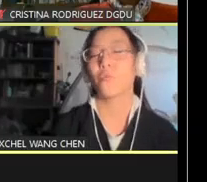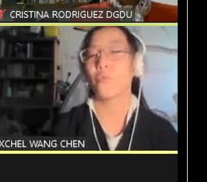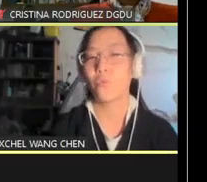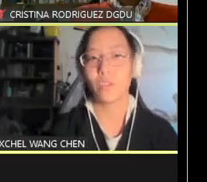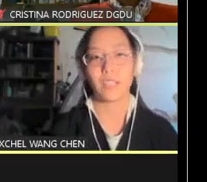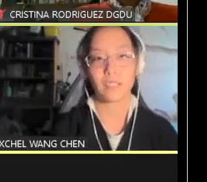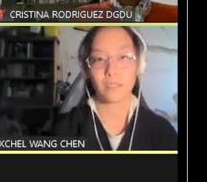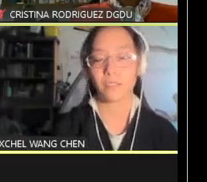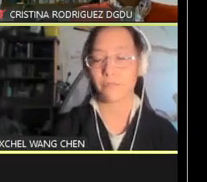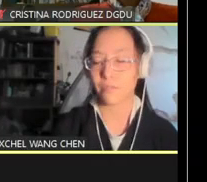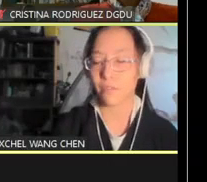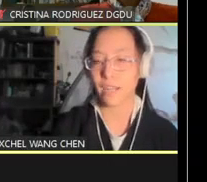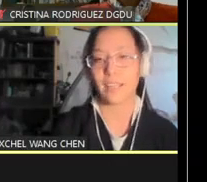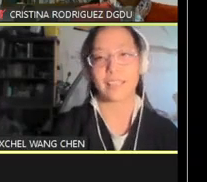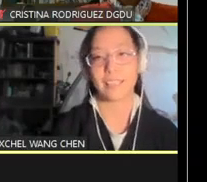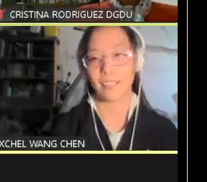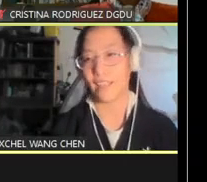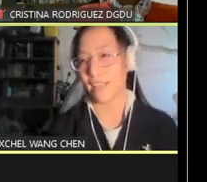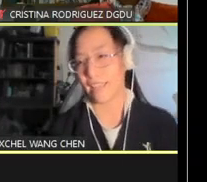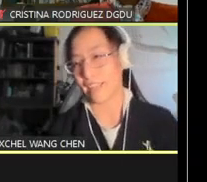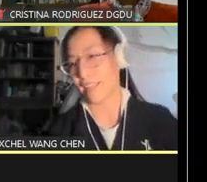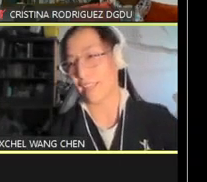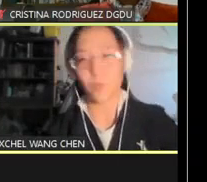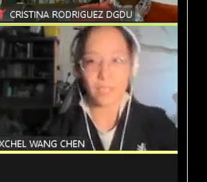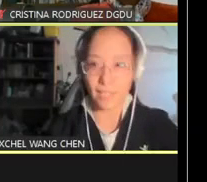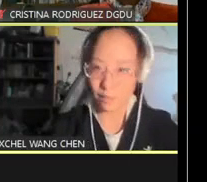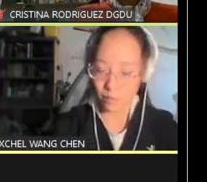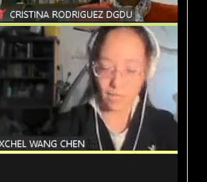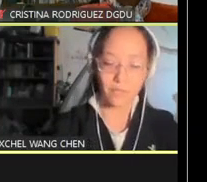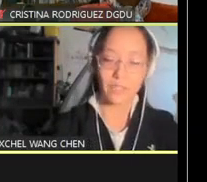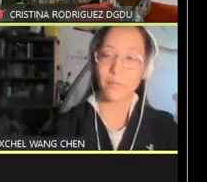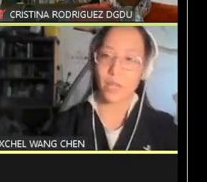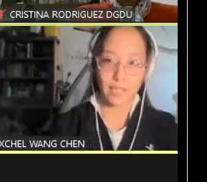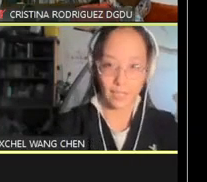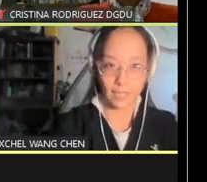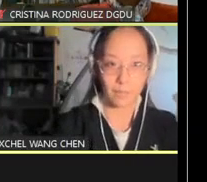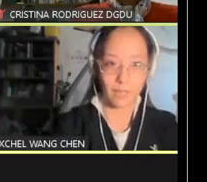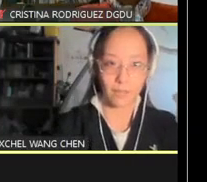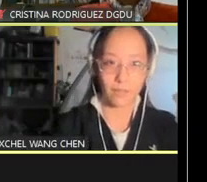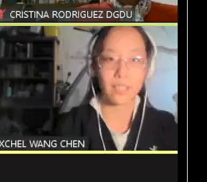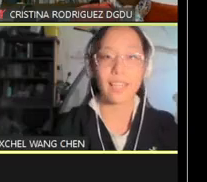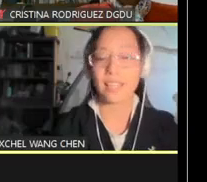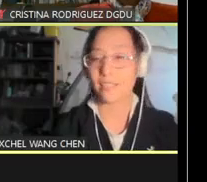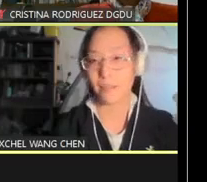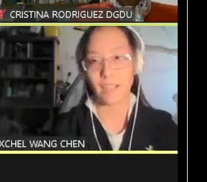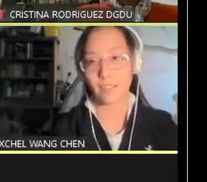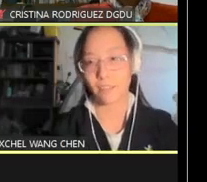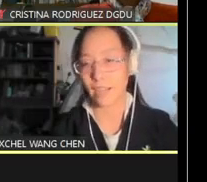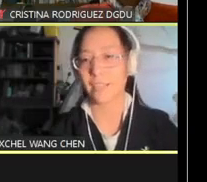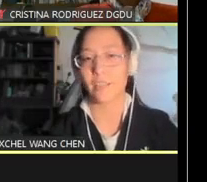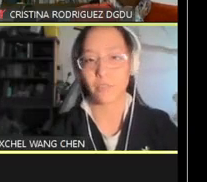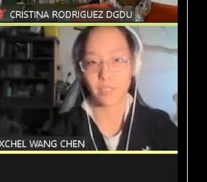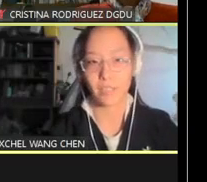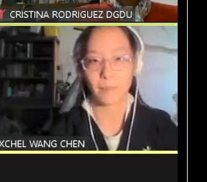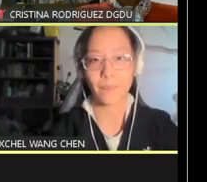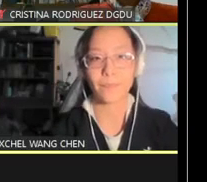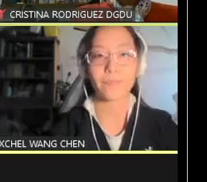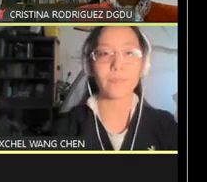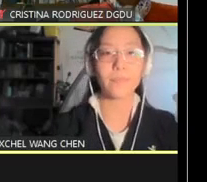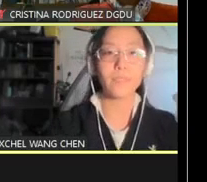o un nulo trastorno funcional, es decir, que puede seguir moviéndose, puede seguir caminando, y la estabilidad articular se